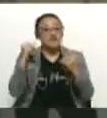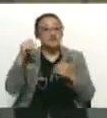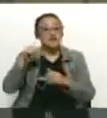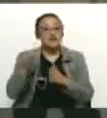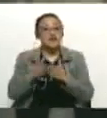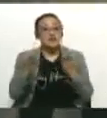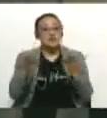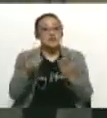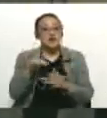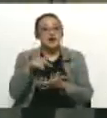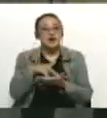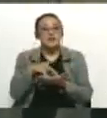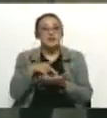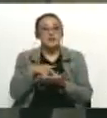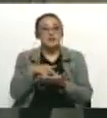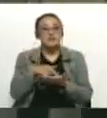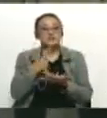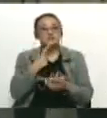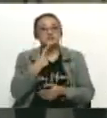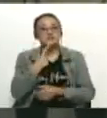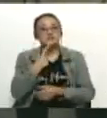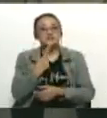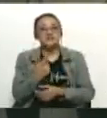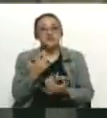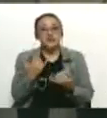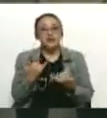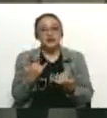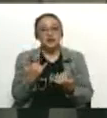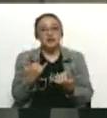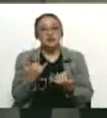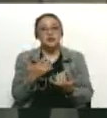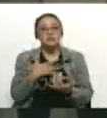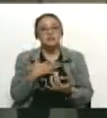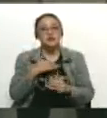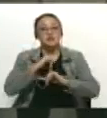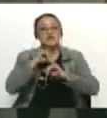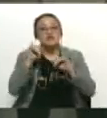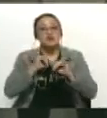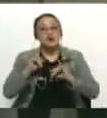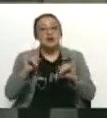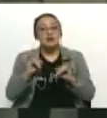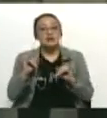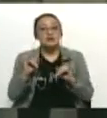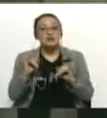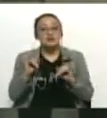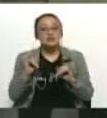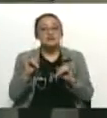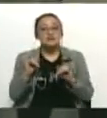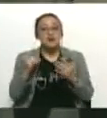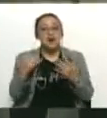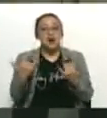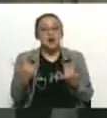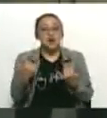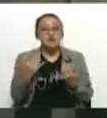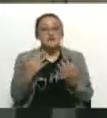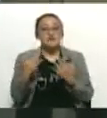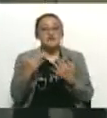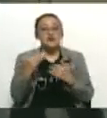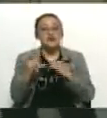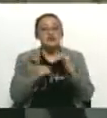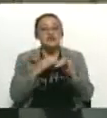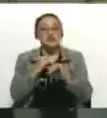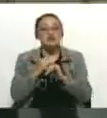Estado Carabobo. Quiero decirles además que estamos muy, pero muy, muy felices de que en simultáneo se está desarrollando la Feria Internacional